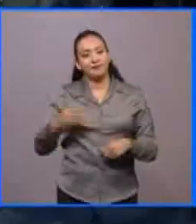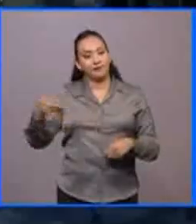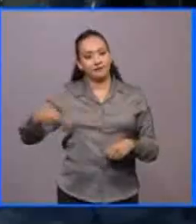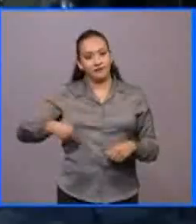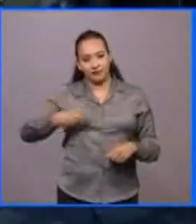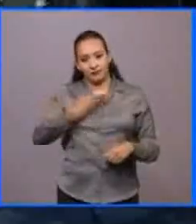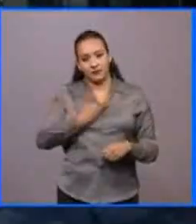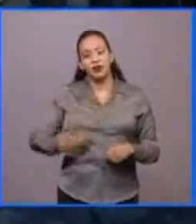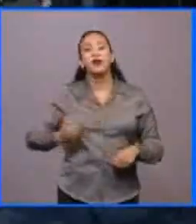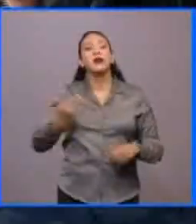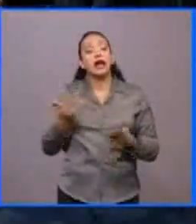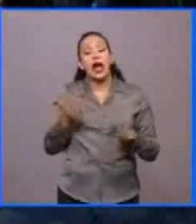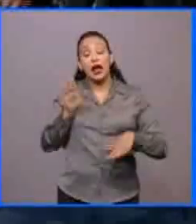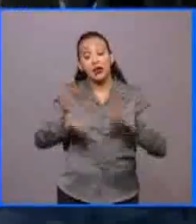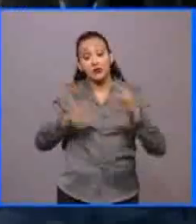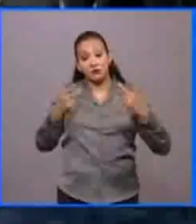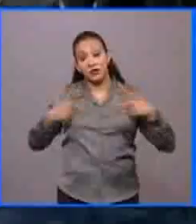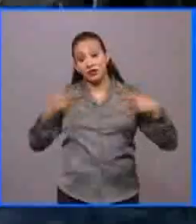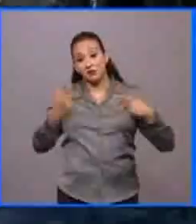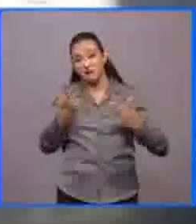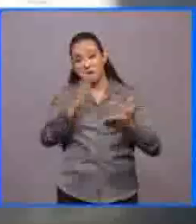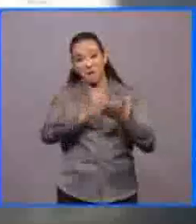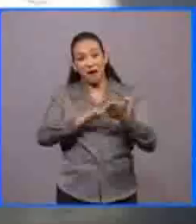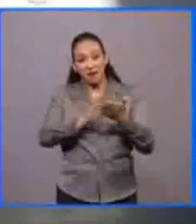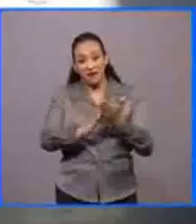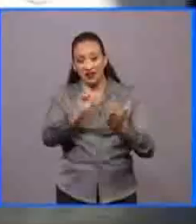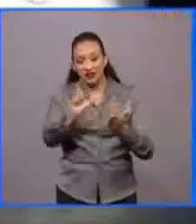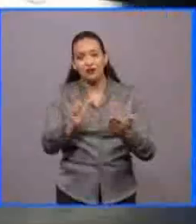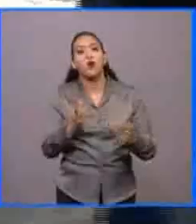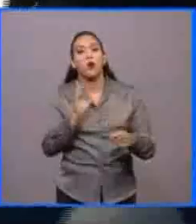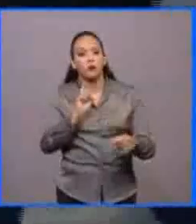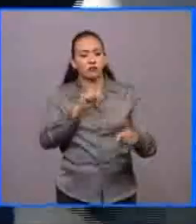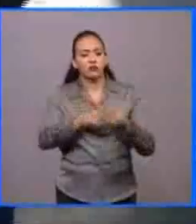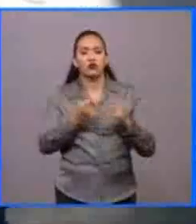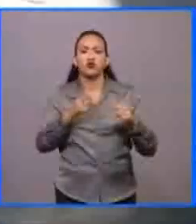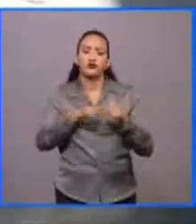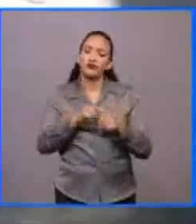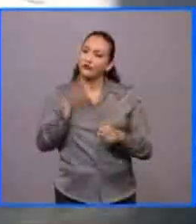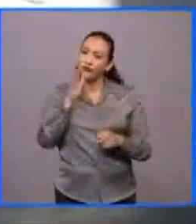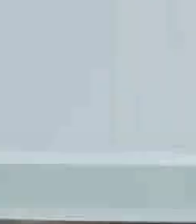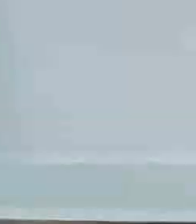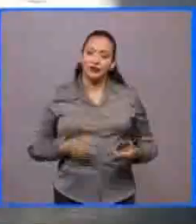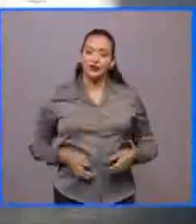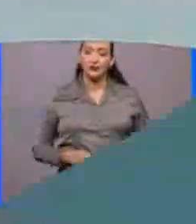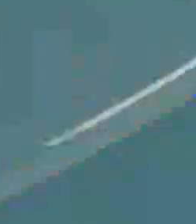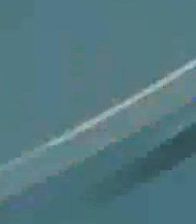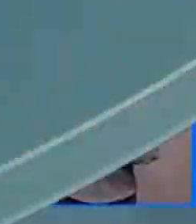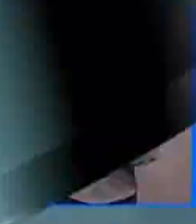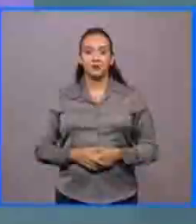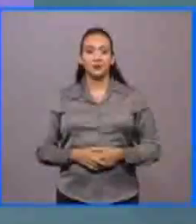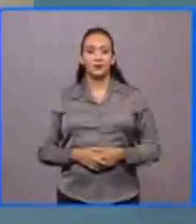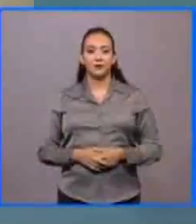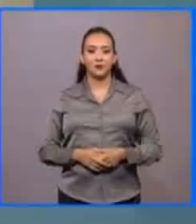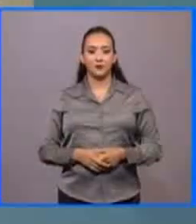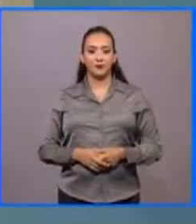para contar con documentos y para garantizar el acceso a programas sociales.